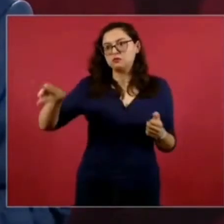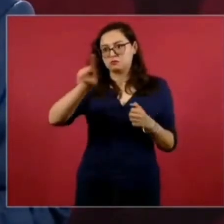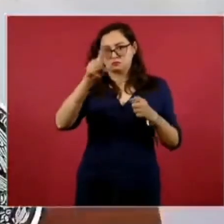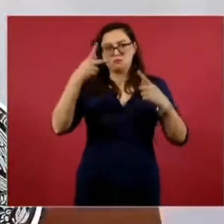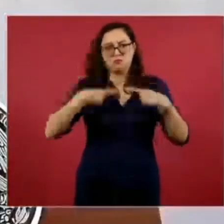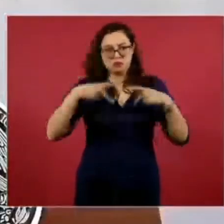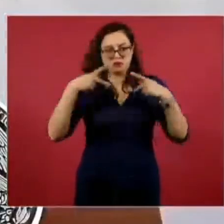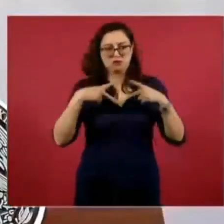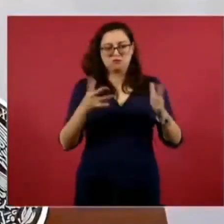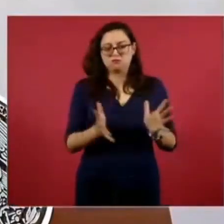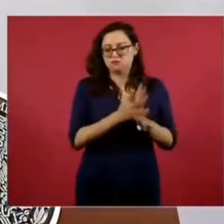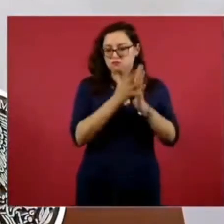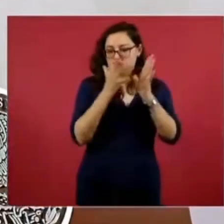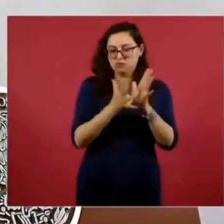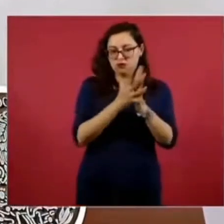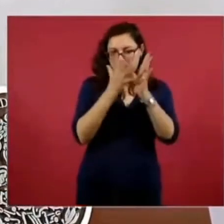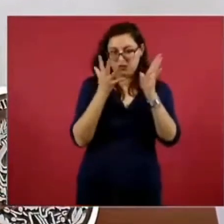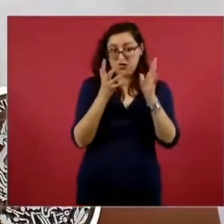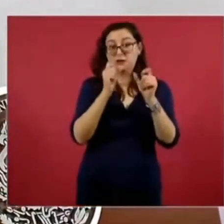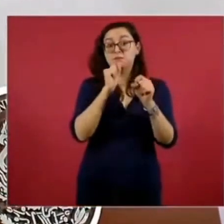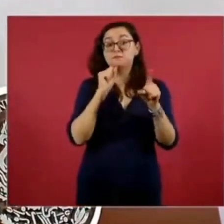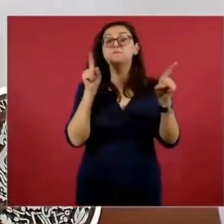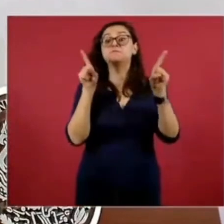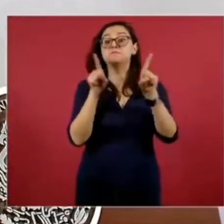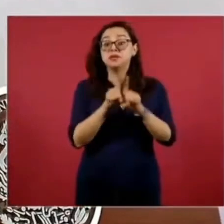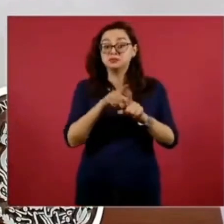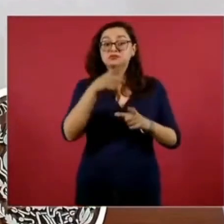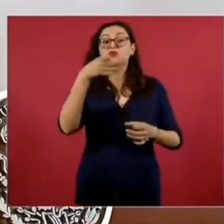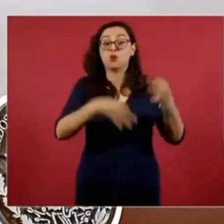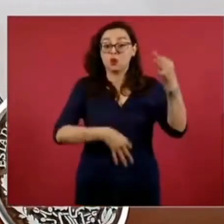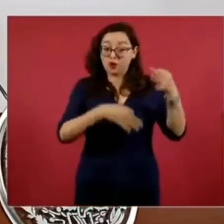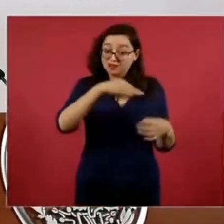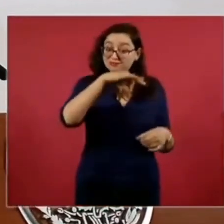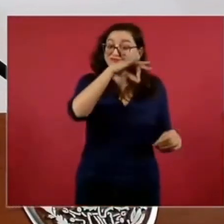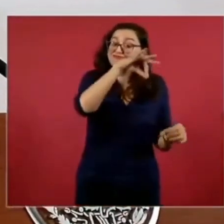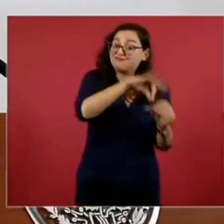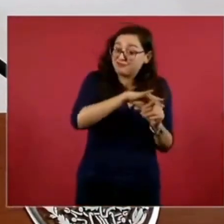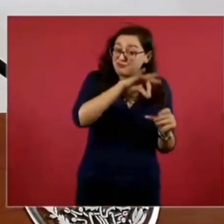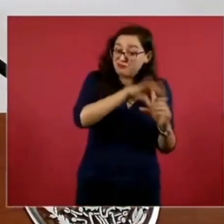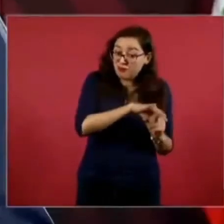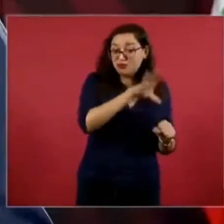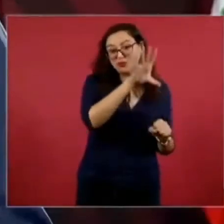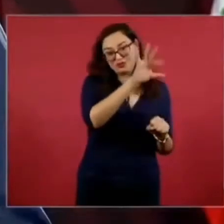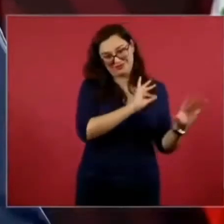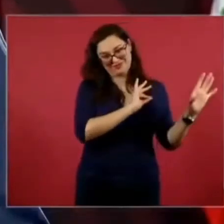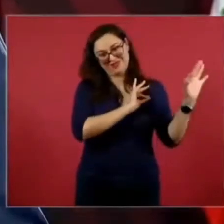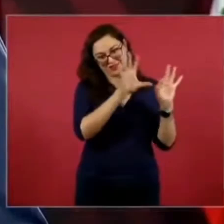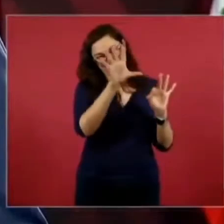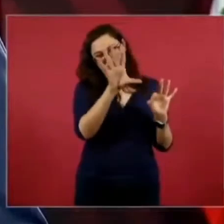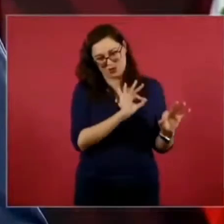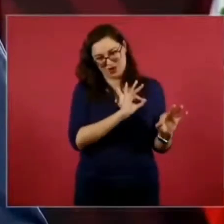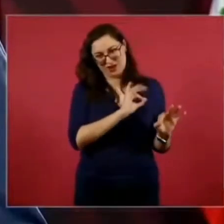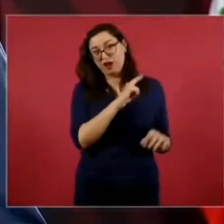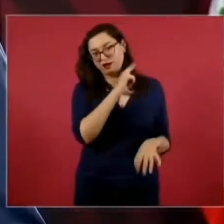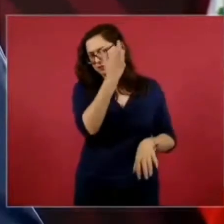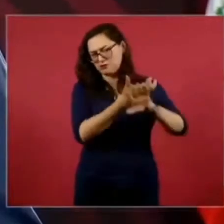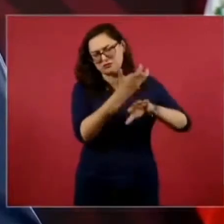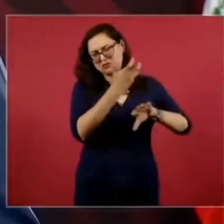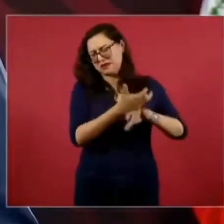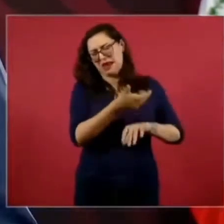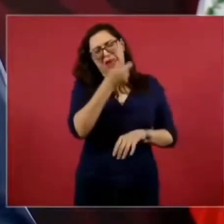con la elección de autoridades es parte de la Democracia